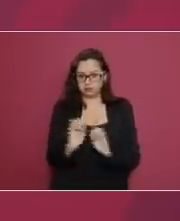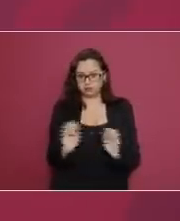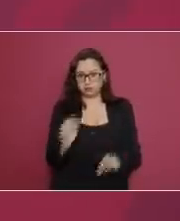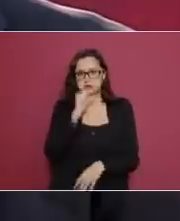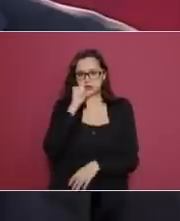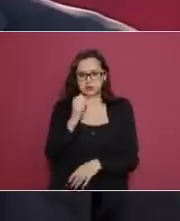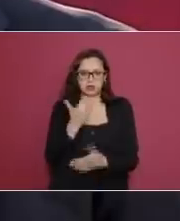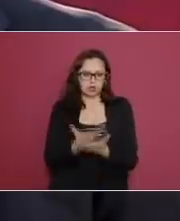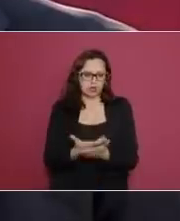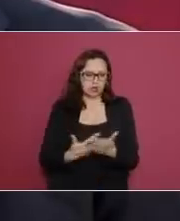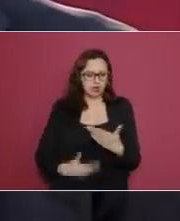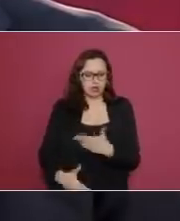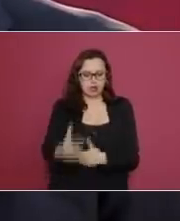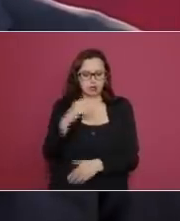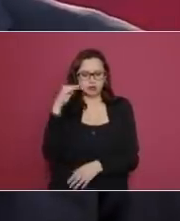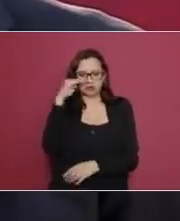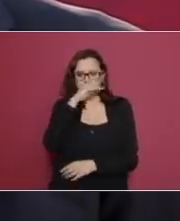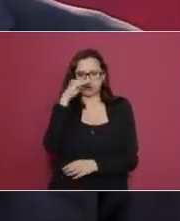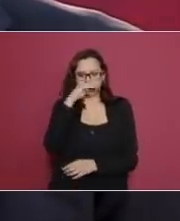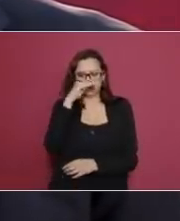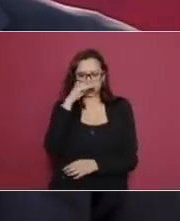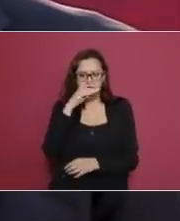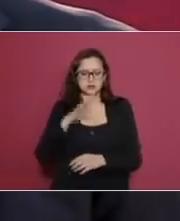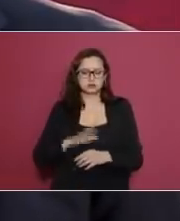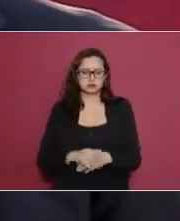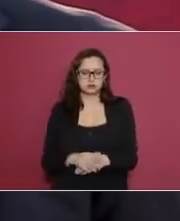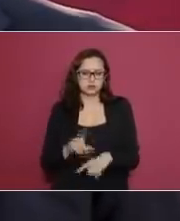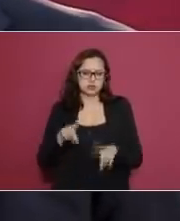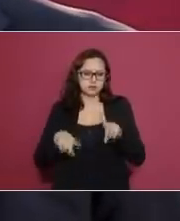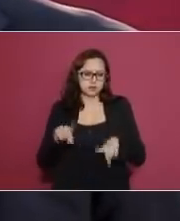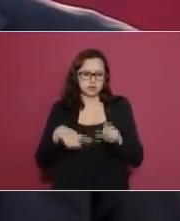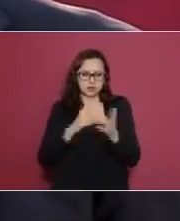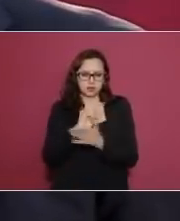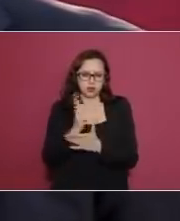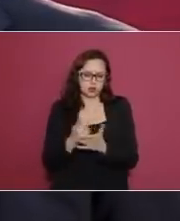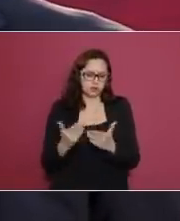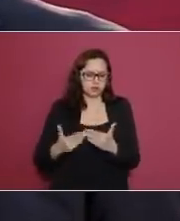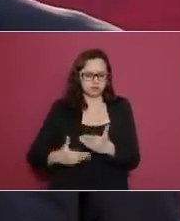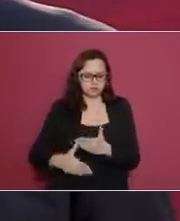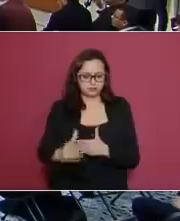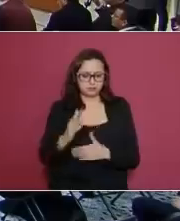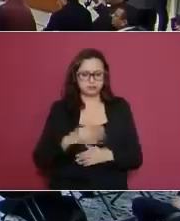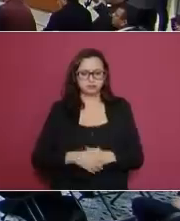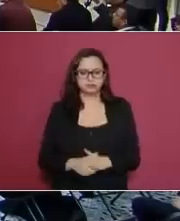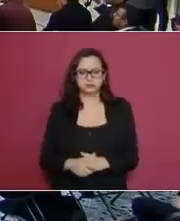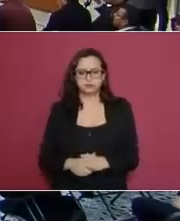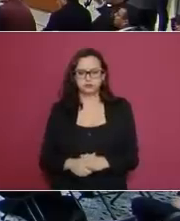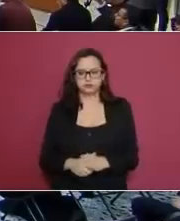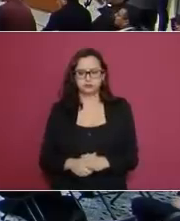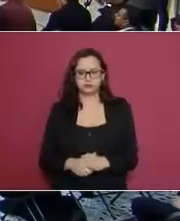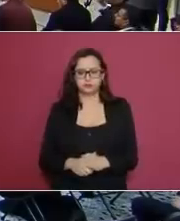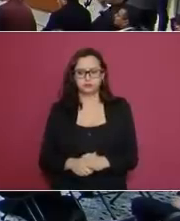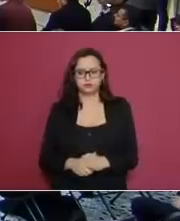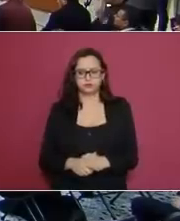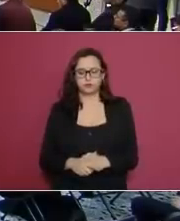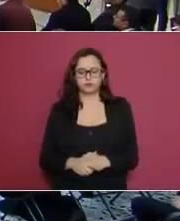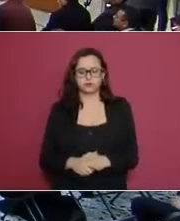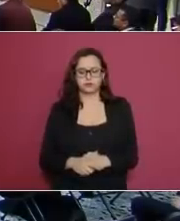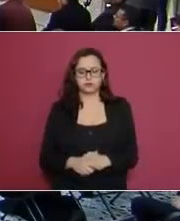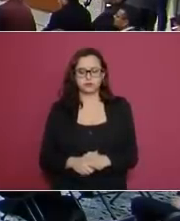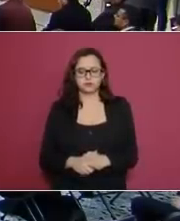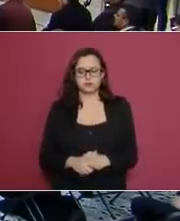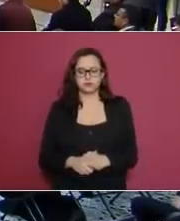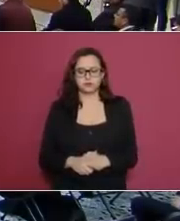función de cómo se vaya el programa instrumentando a lo largo del sexenio. Gracias. Mire, esto